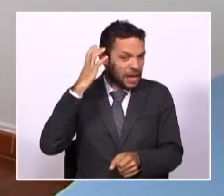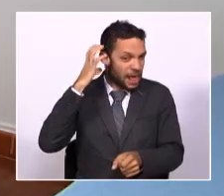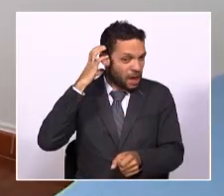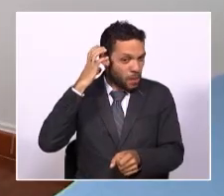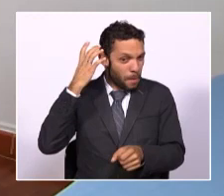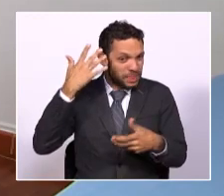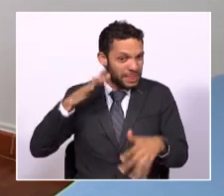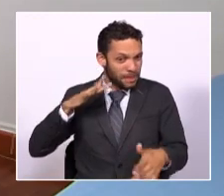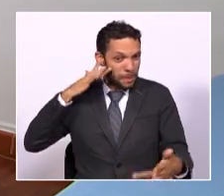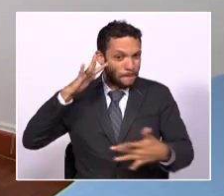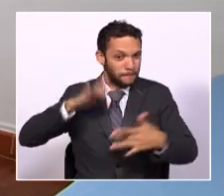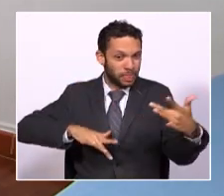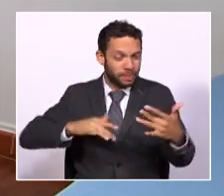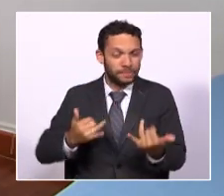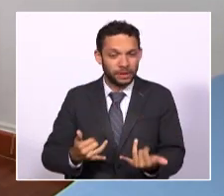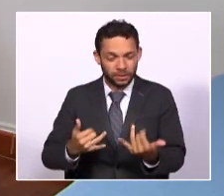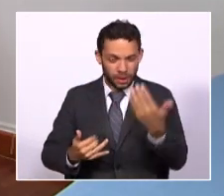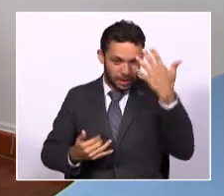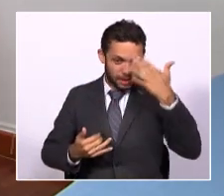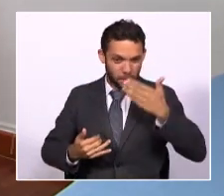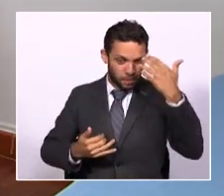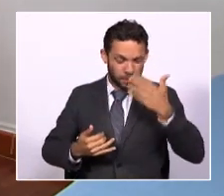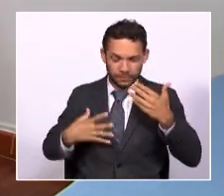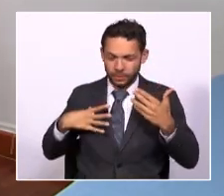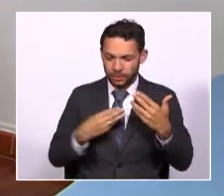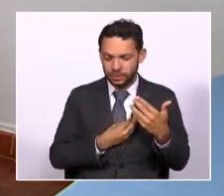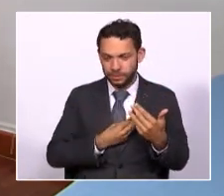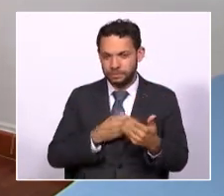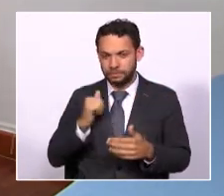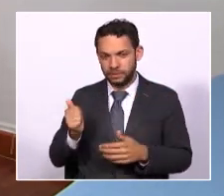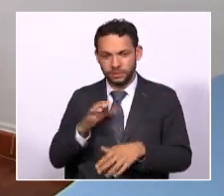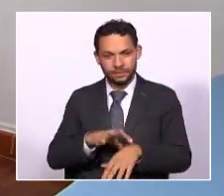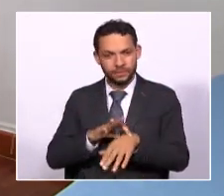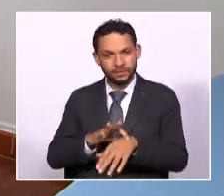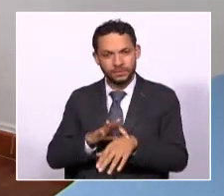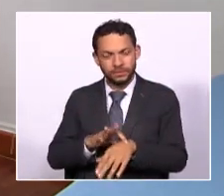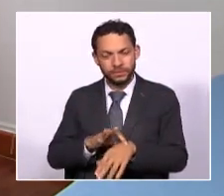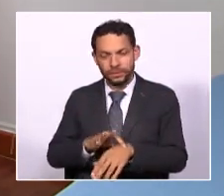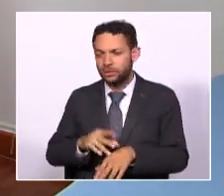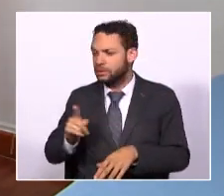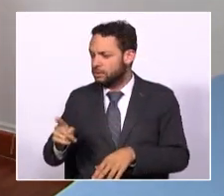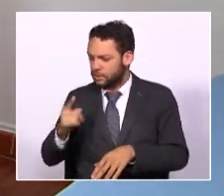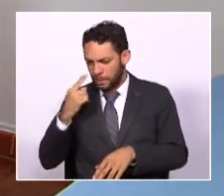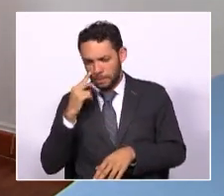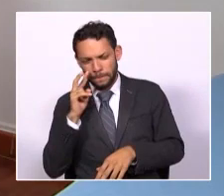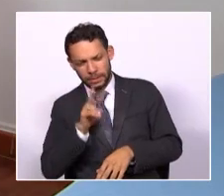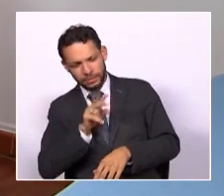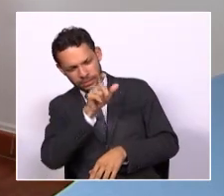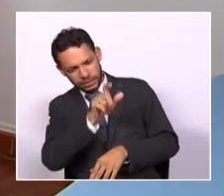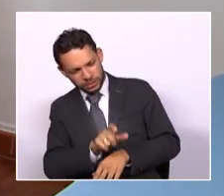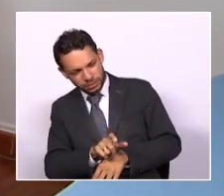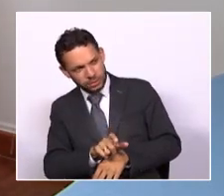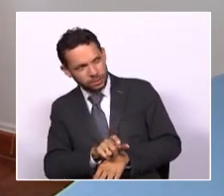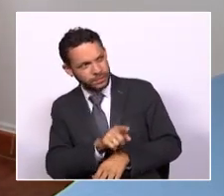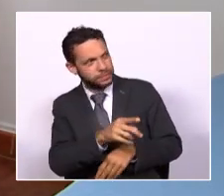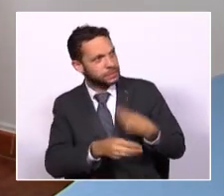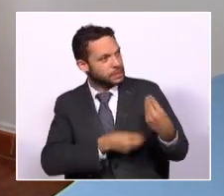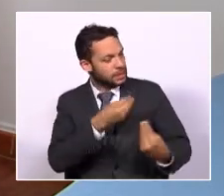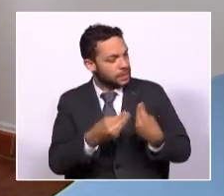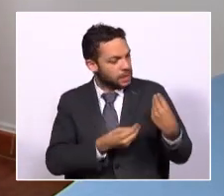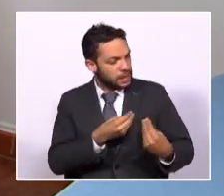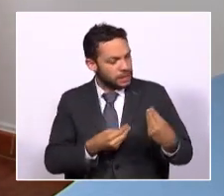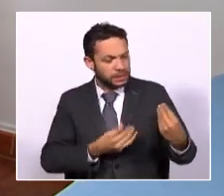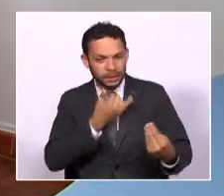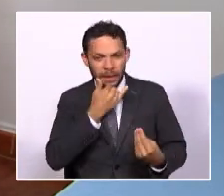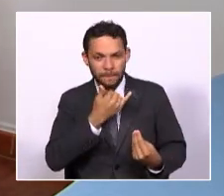ir. Vamos a evaluar entonces, doctor Raúl Andrés, en este paciente la columna. ¿Y